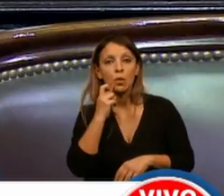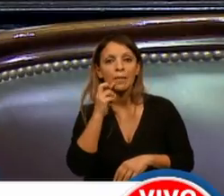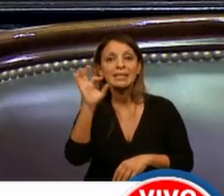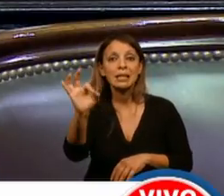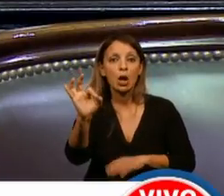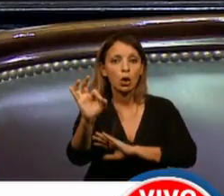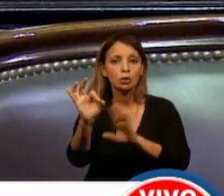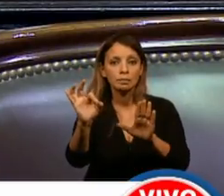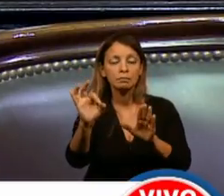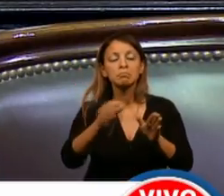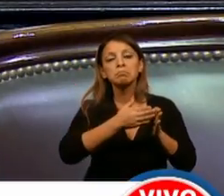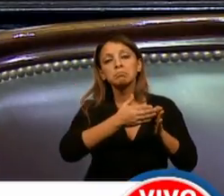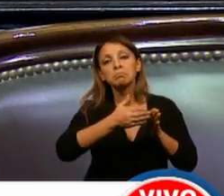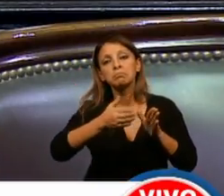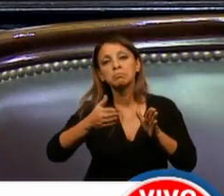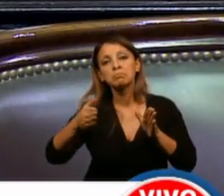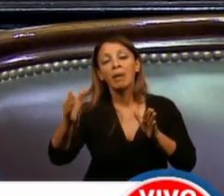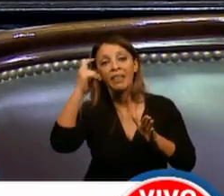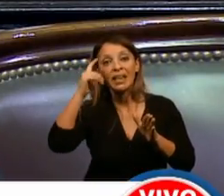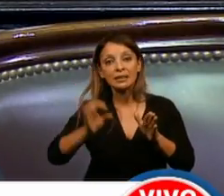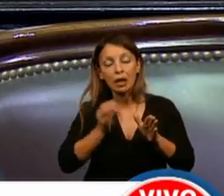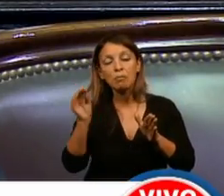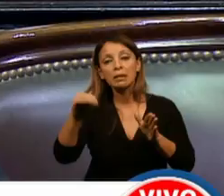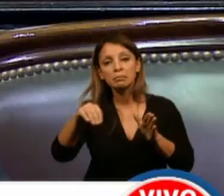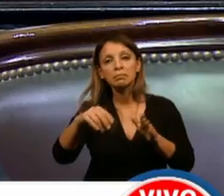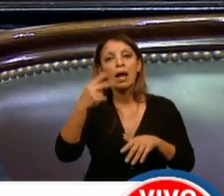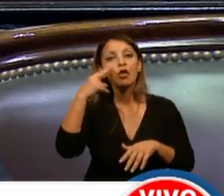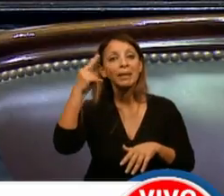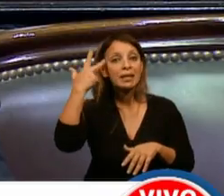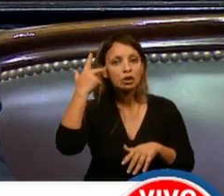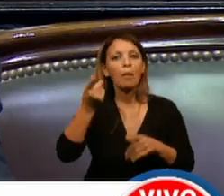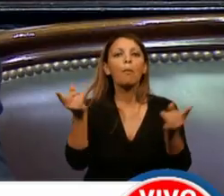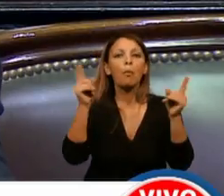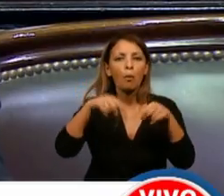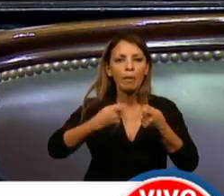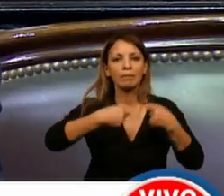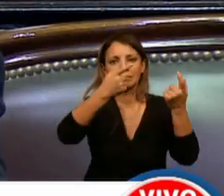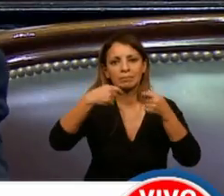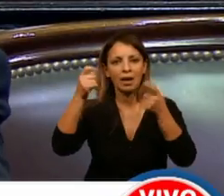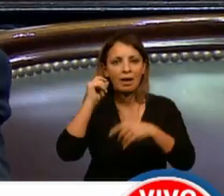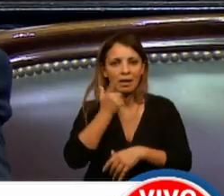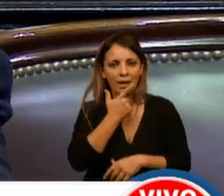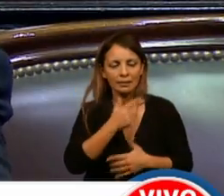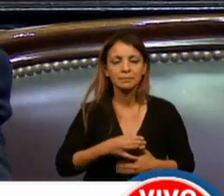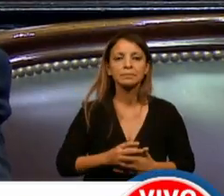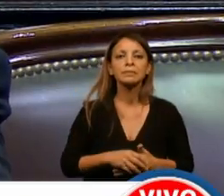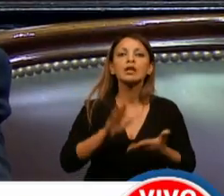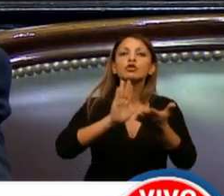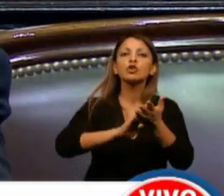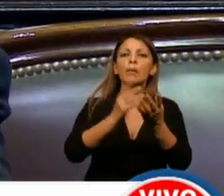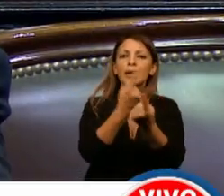de 10 años en el año 2018 volvimos a exportar gas en materia de energía renovable